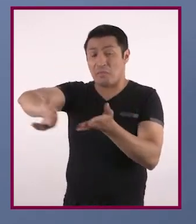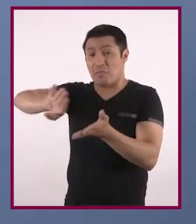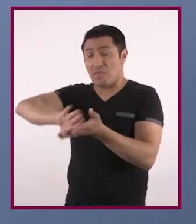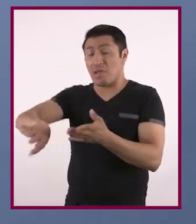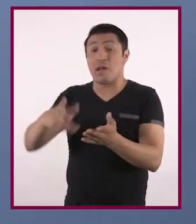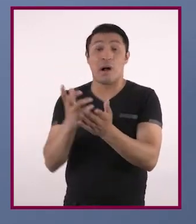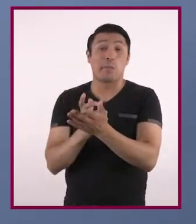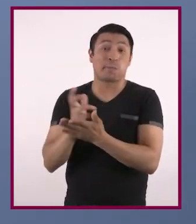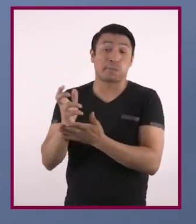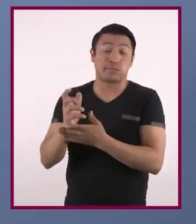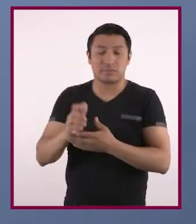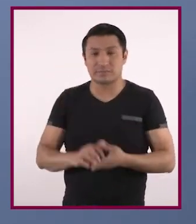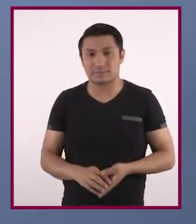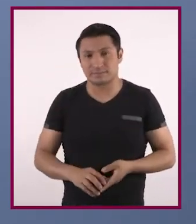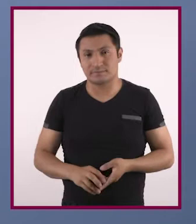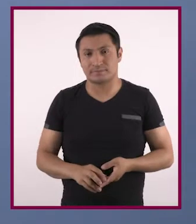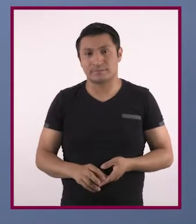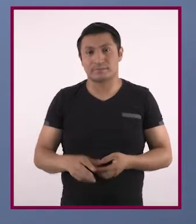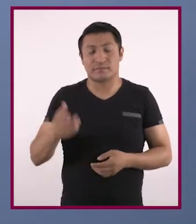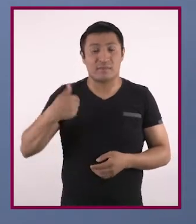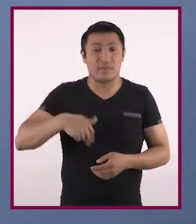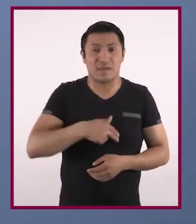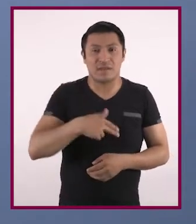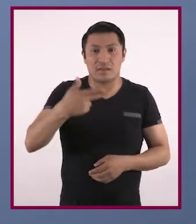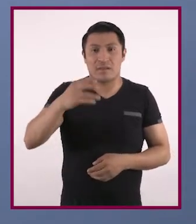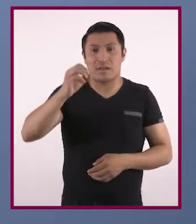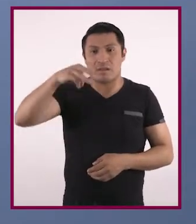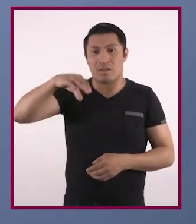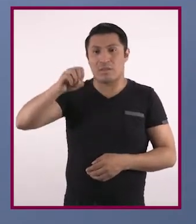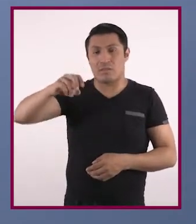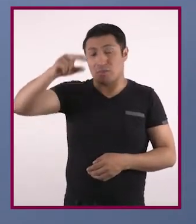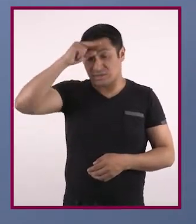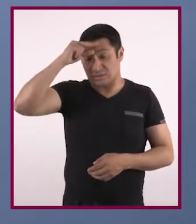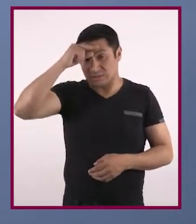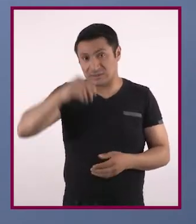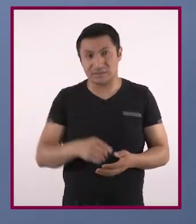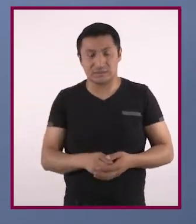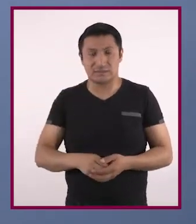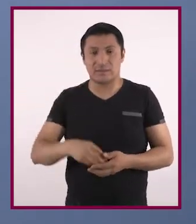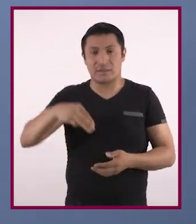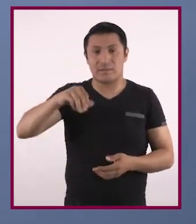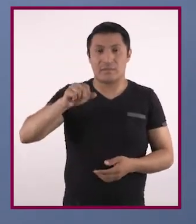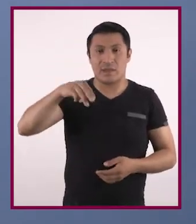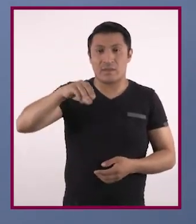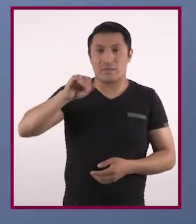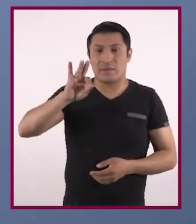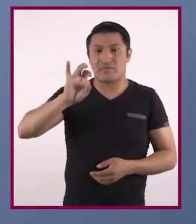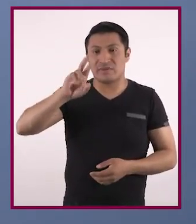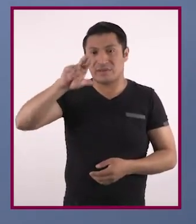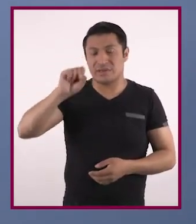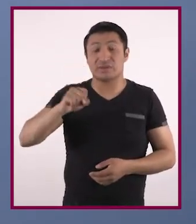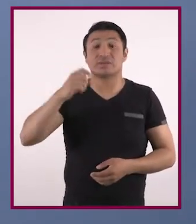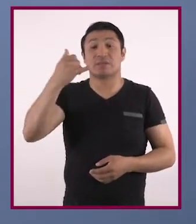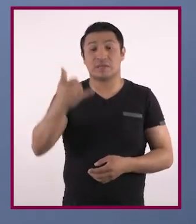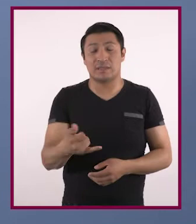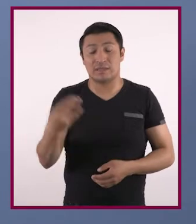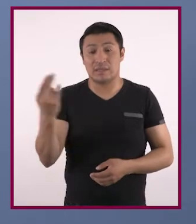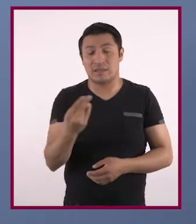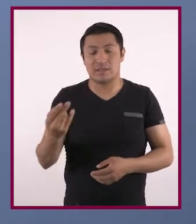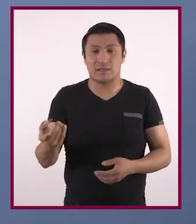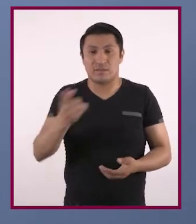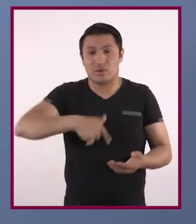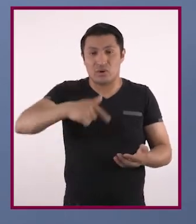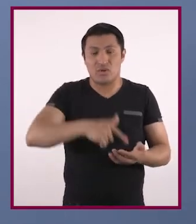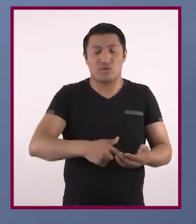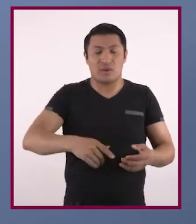en extremo. Antes que nada, somos Homo sapiens, mamíferos, y cualquier mamífero necesita una madriguera para